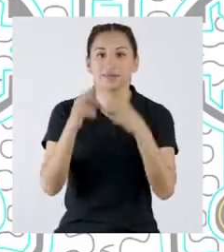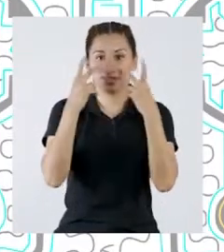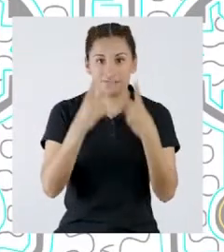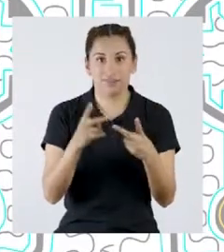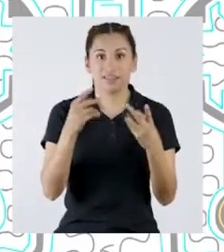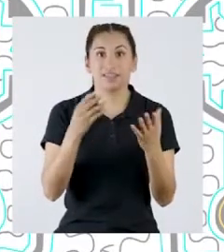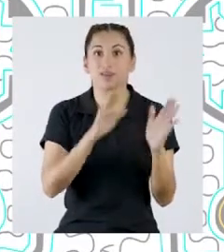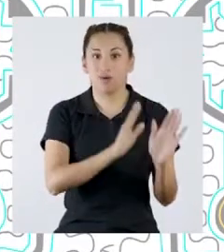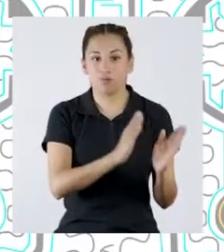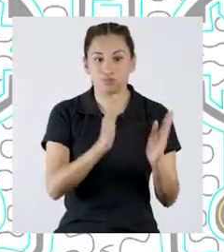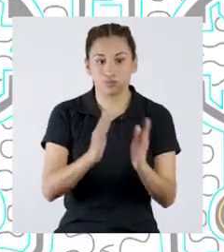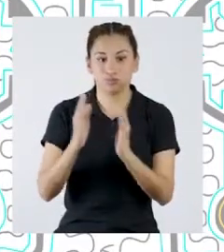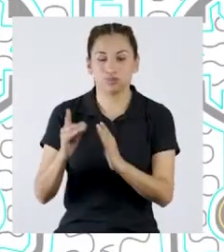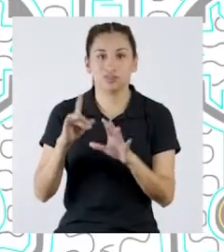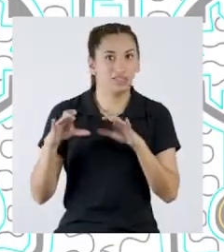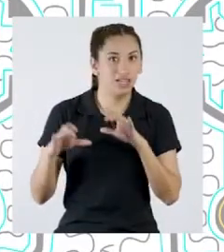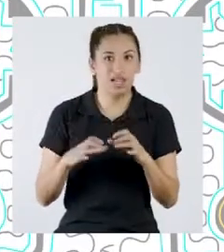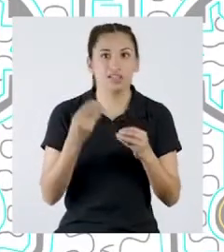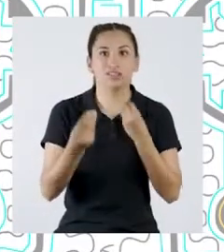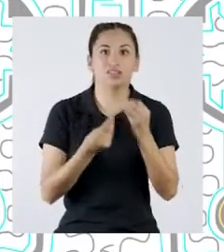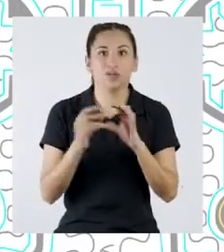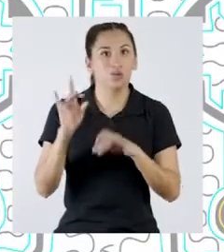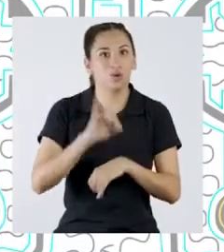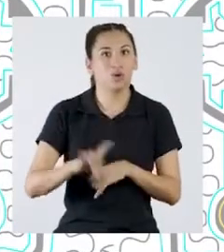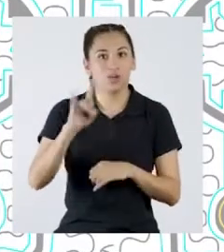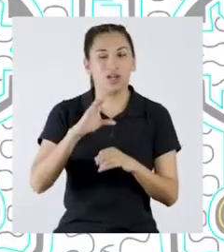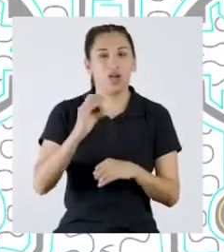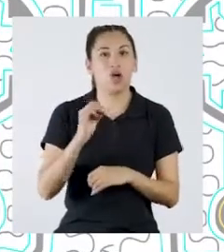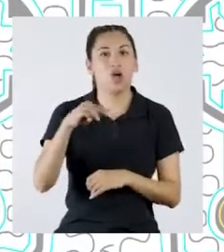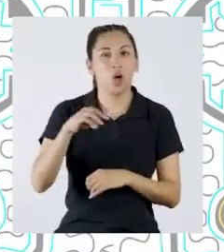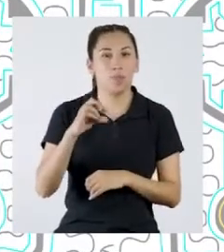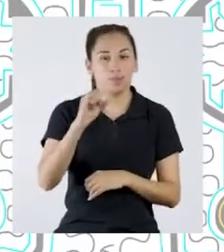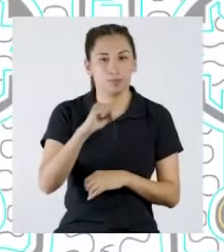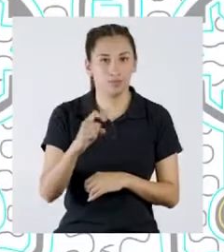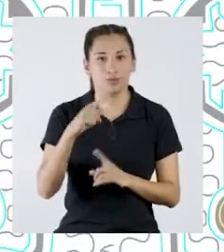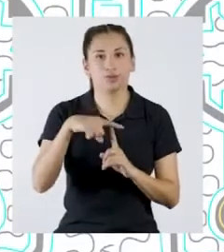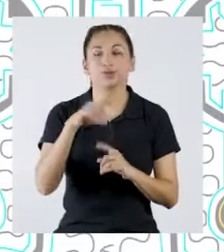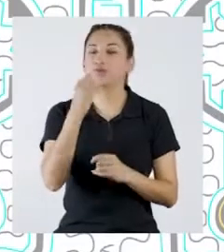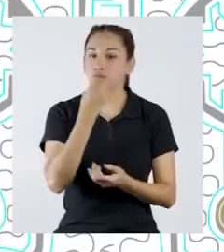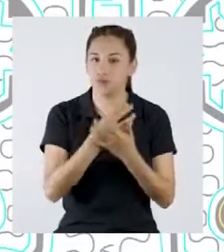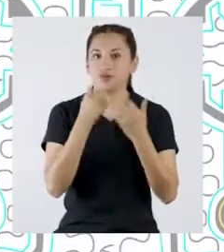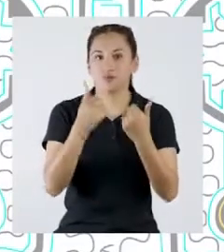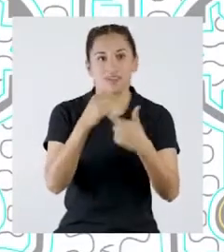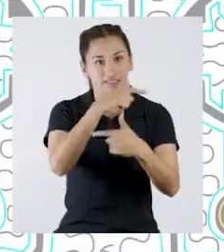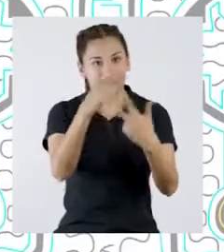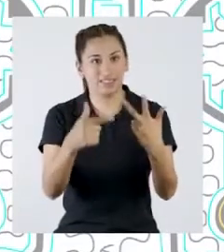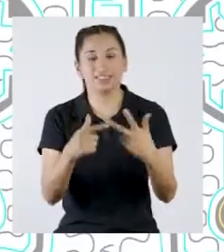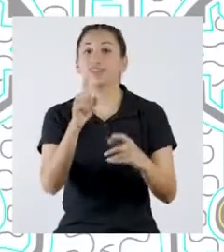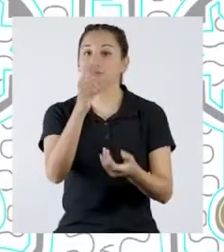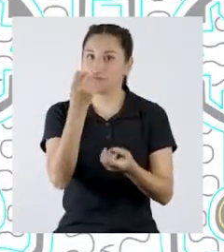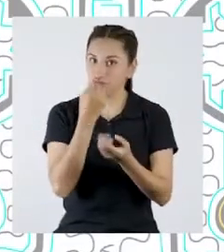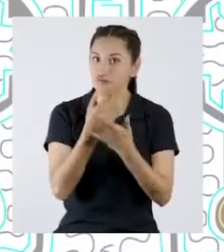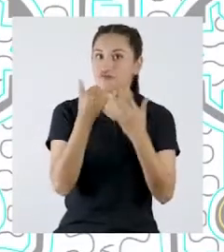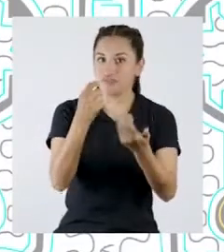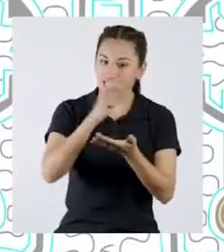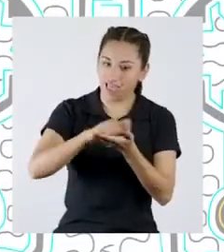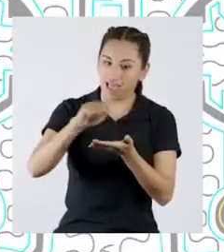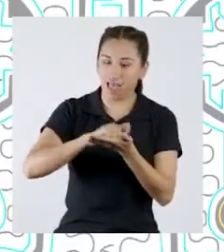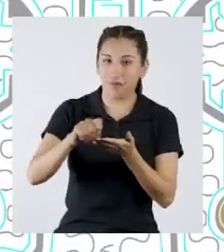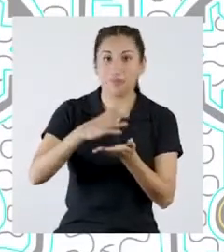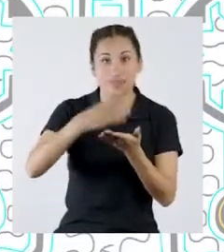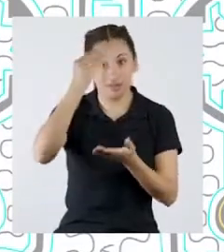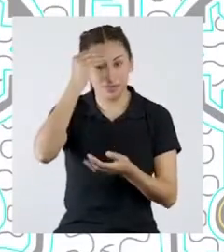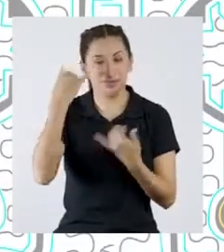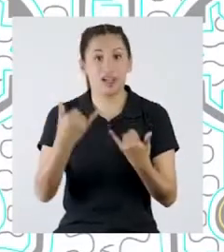los pasos que teníamos que seguir para crear compost. Así es, Carmen. Muy bien hecho y muy buenos apuntes, chicas y